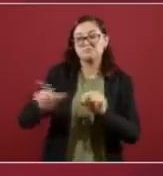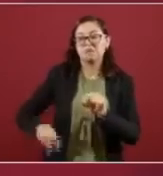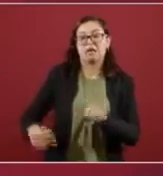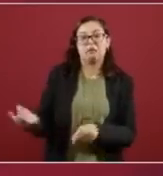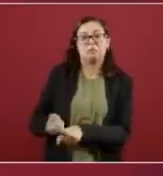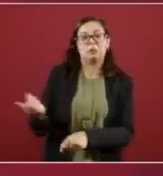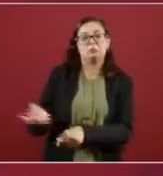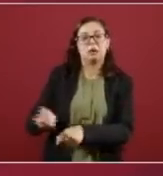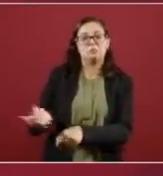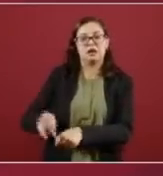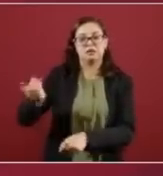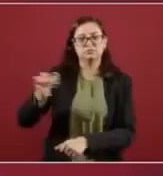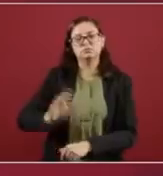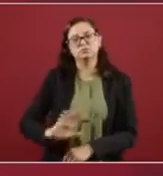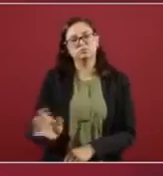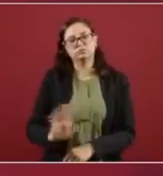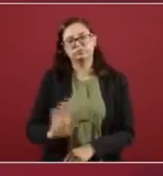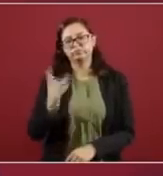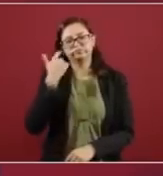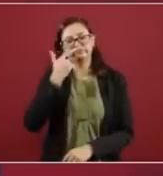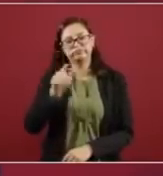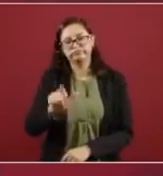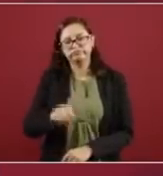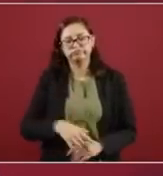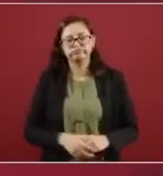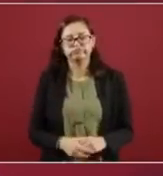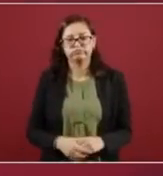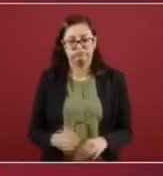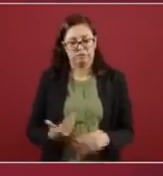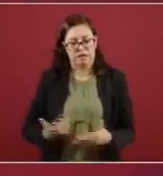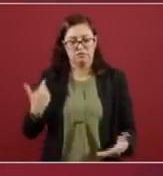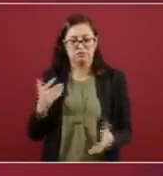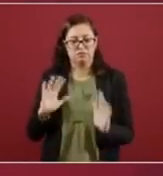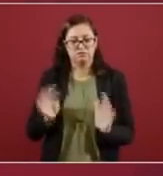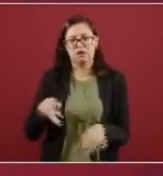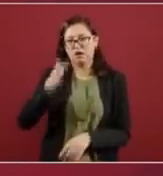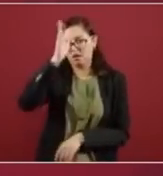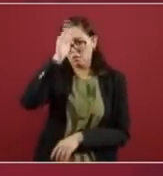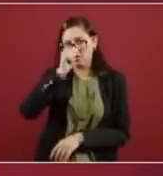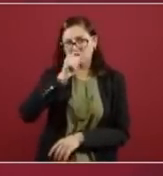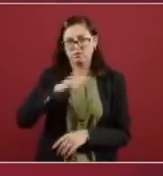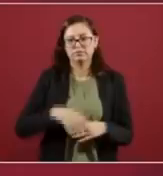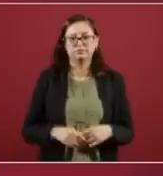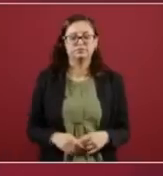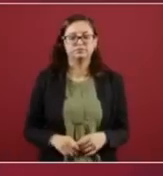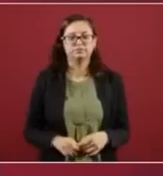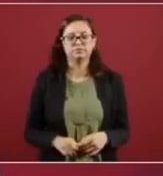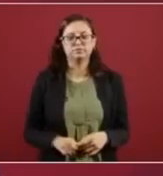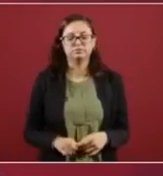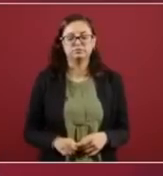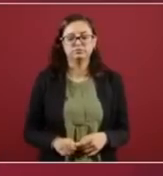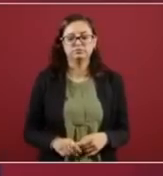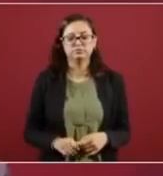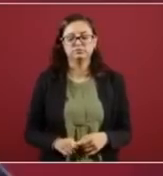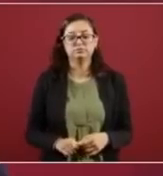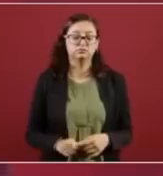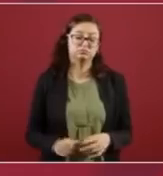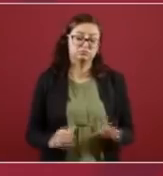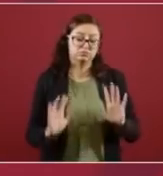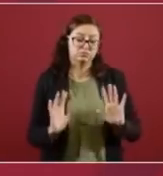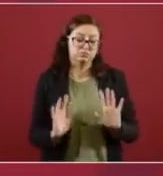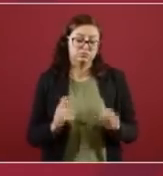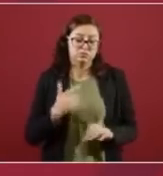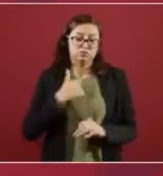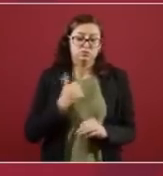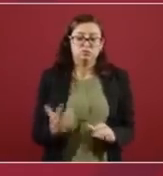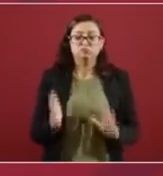cumpliendo con lo que se acordó. Asimismo, el titular del Ejecutivo aplaudió que el Senado de la